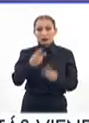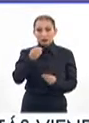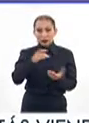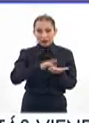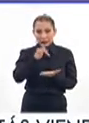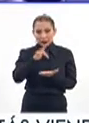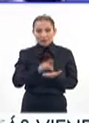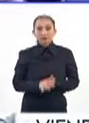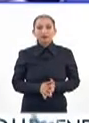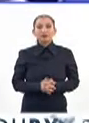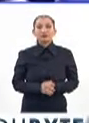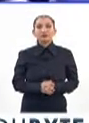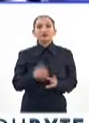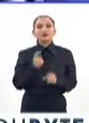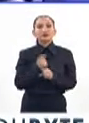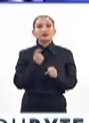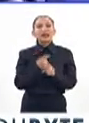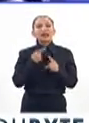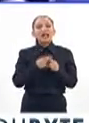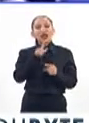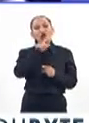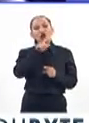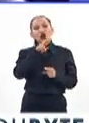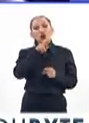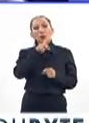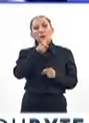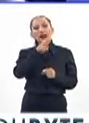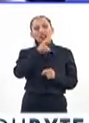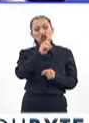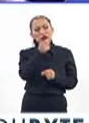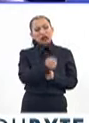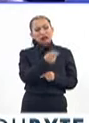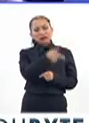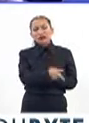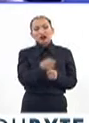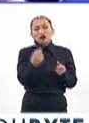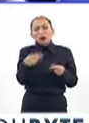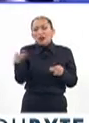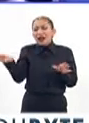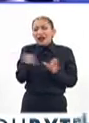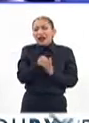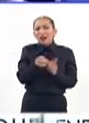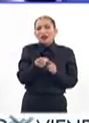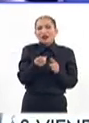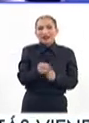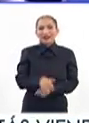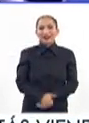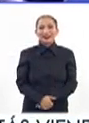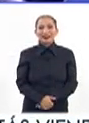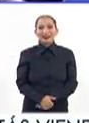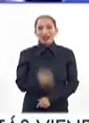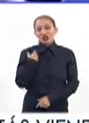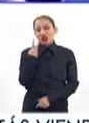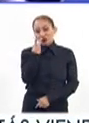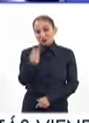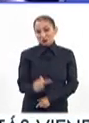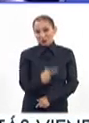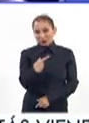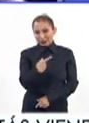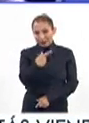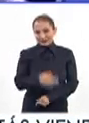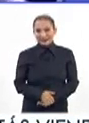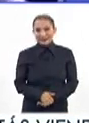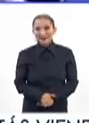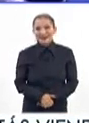gracias. Bueno, a ver, primero, ¿quién es Lupercio? Primero, ¿dónde sacaste ese nombre? Bueno, esas ya son 2 preguntas.